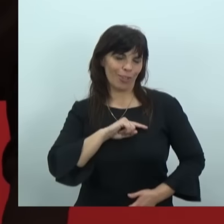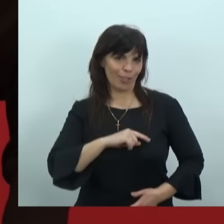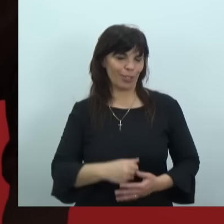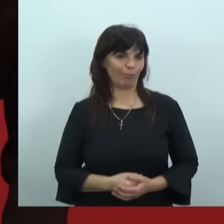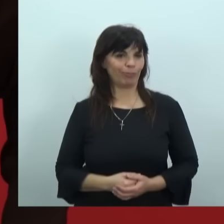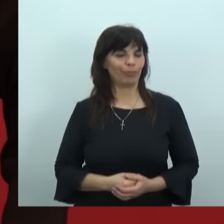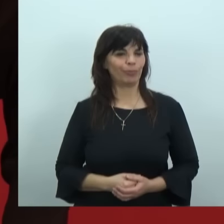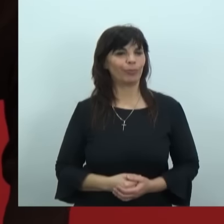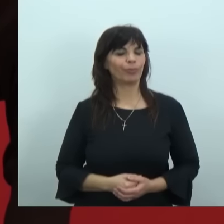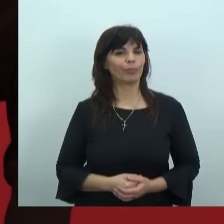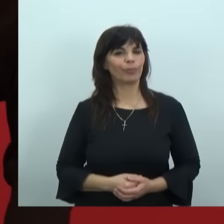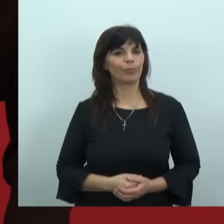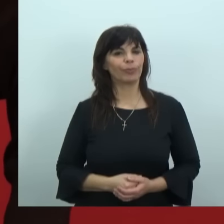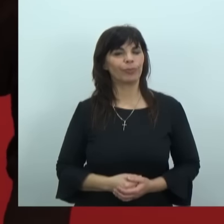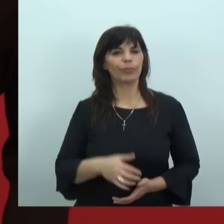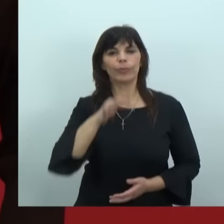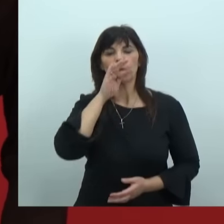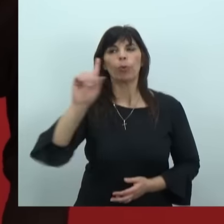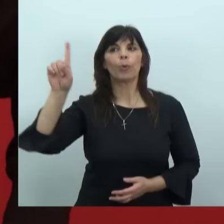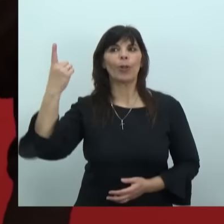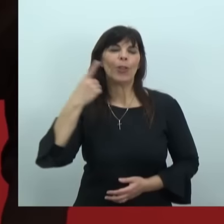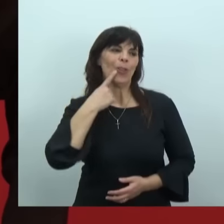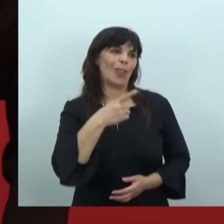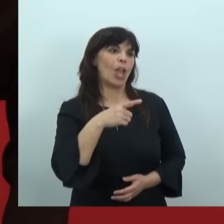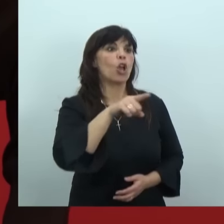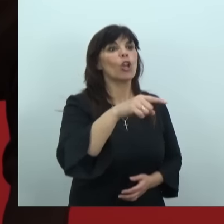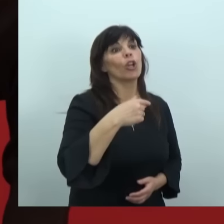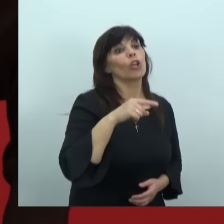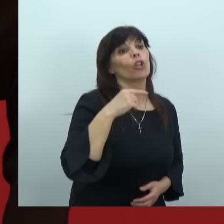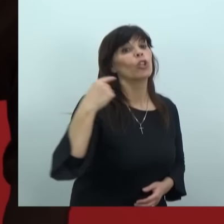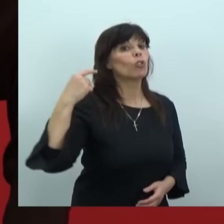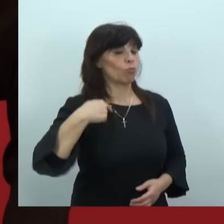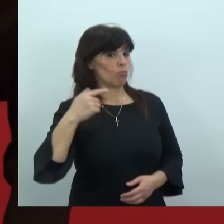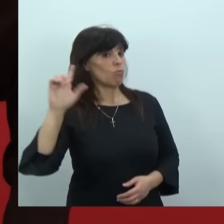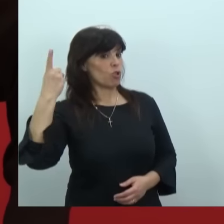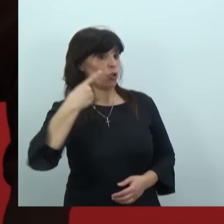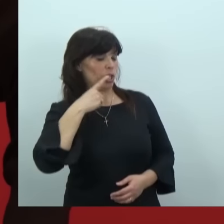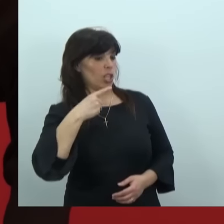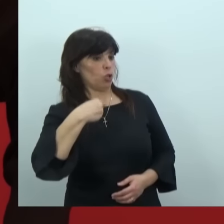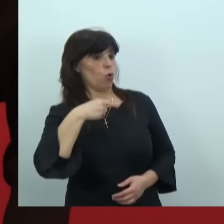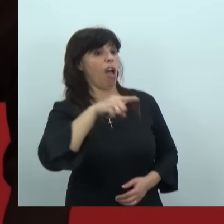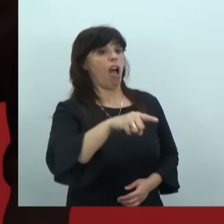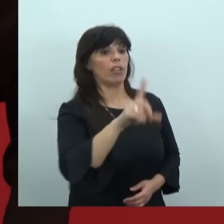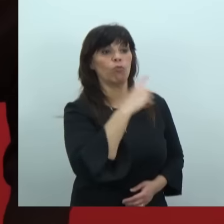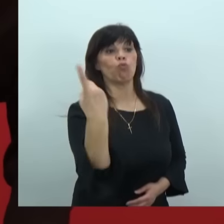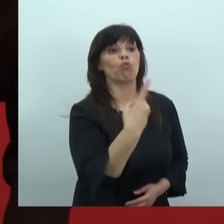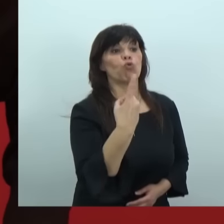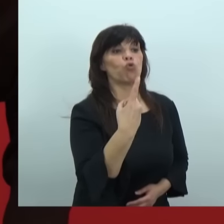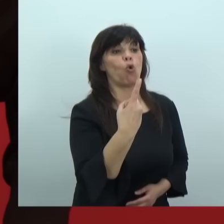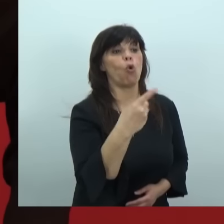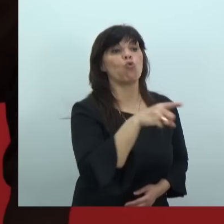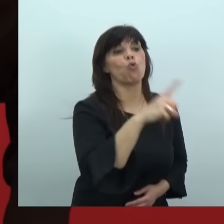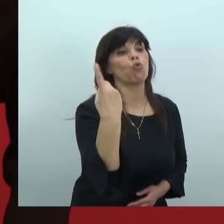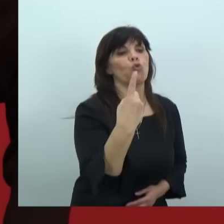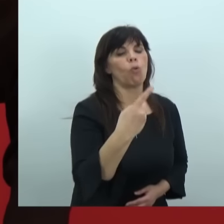La promesa de Dios dice, yo no te voy a dejar solo. No, yo no te voy a dejar solo. Nunca te voy